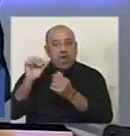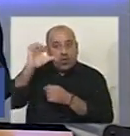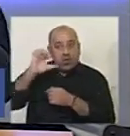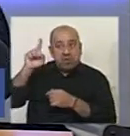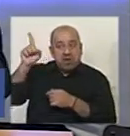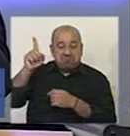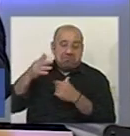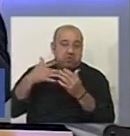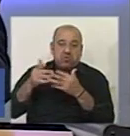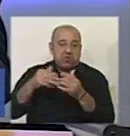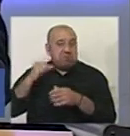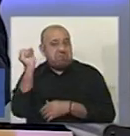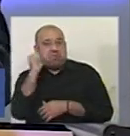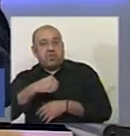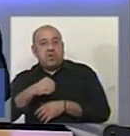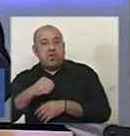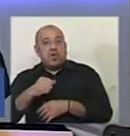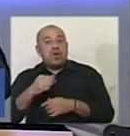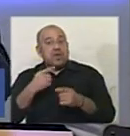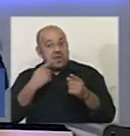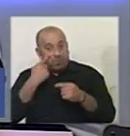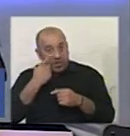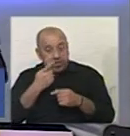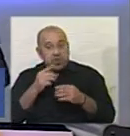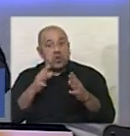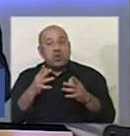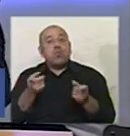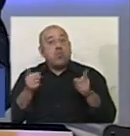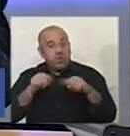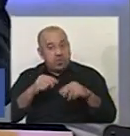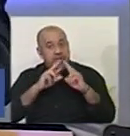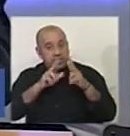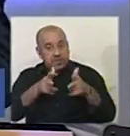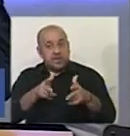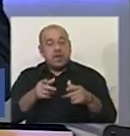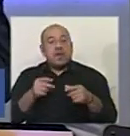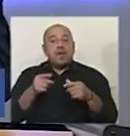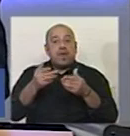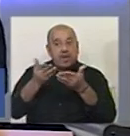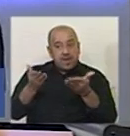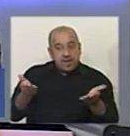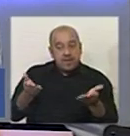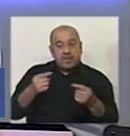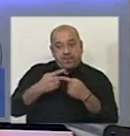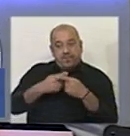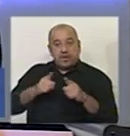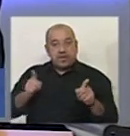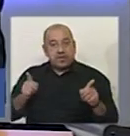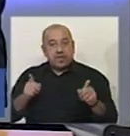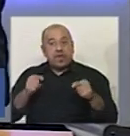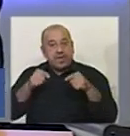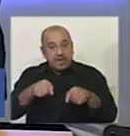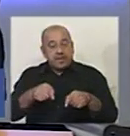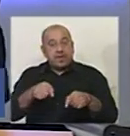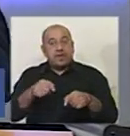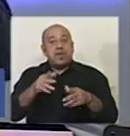digo, la foto que vimos, y repito, insisto sobre ello, entre la diferencia, lo que estuvo pasando este fin de semana